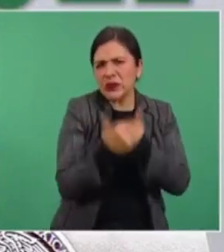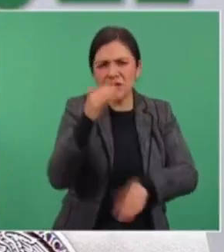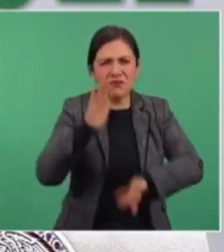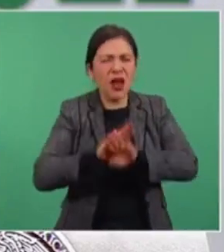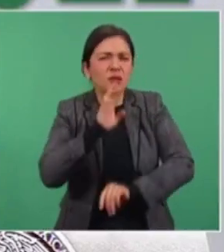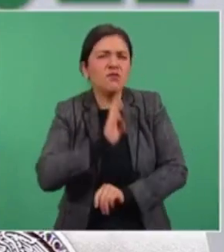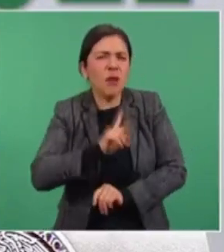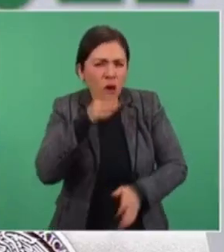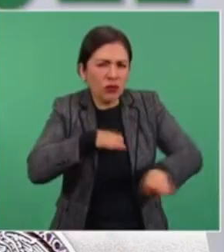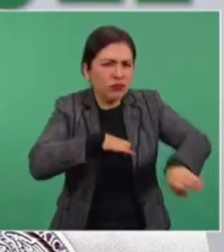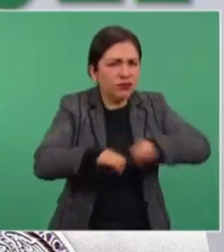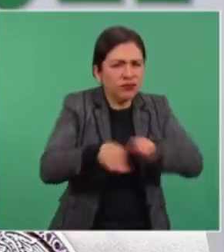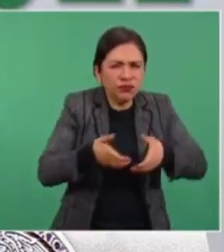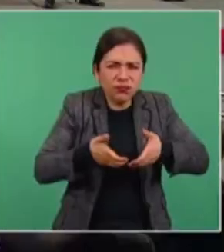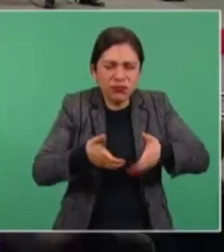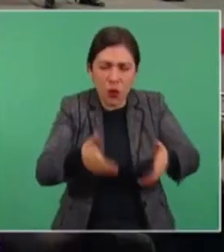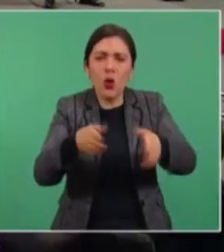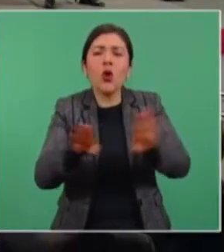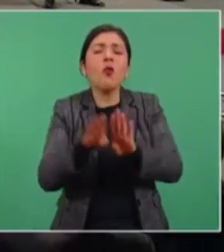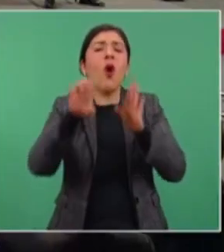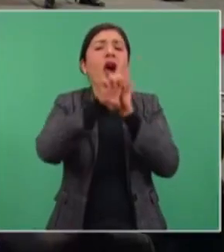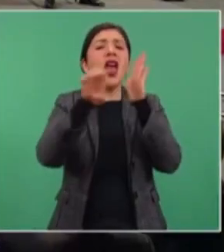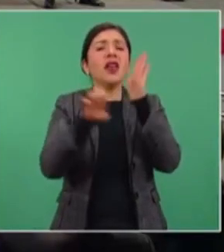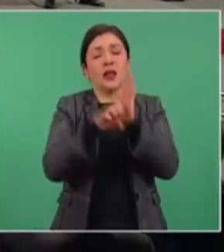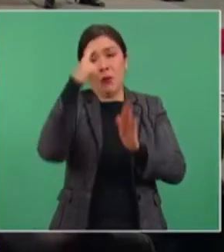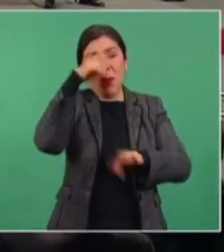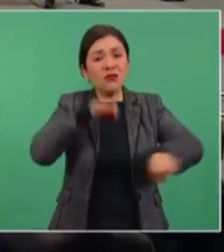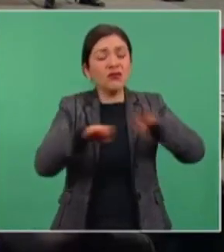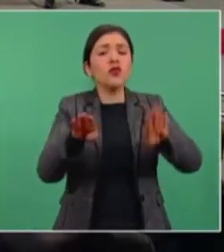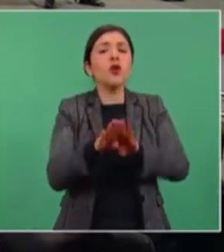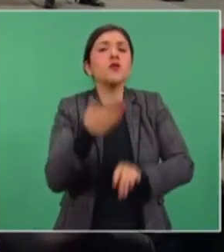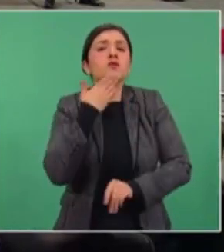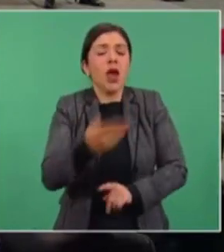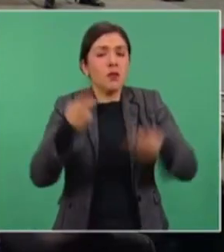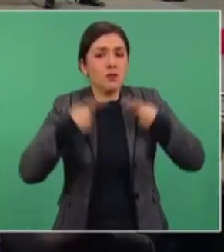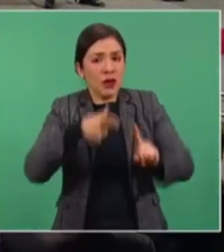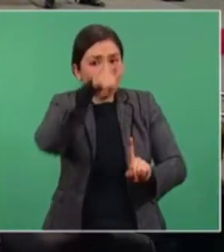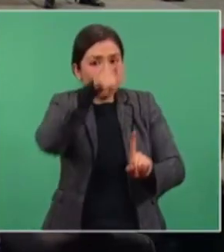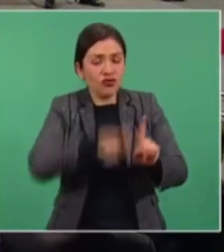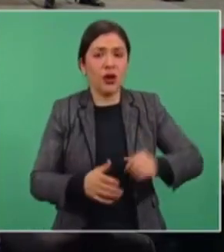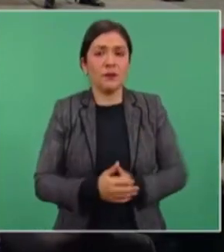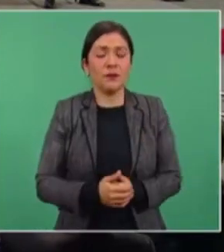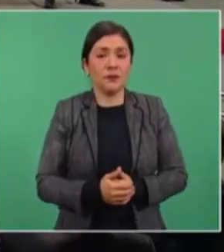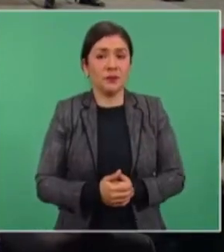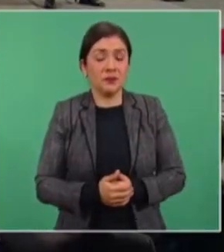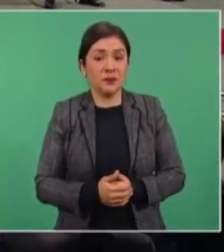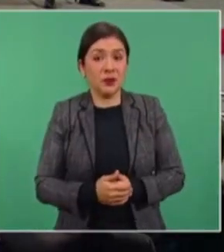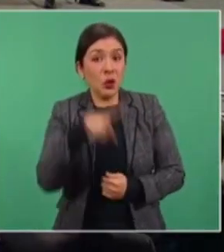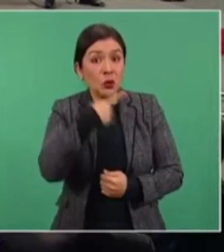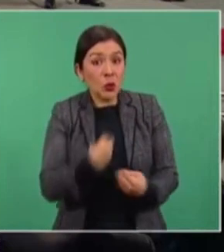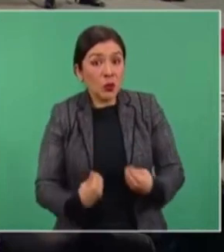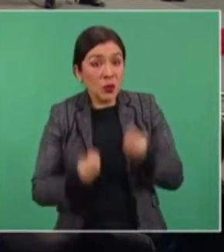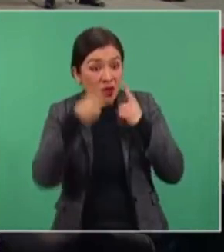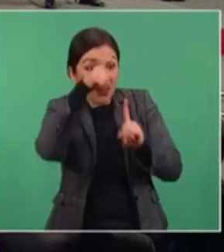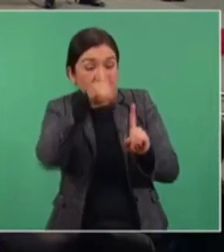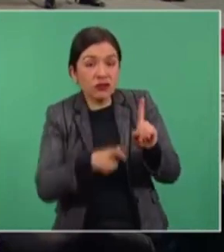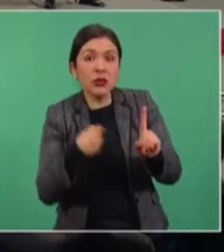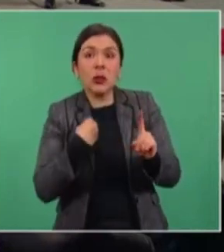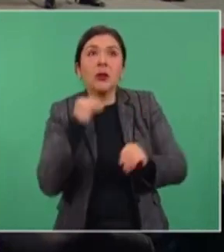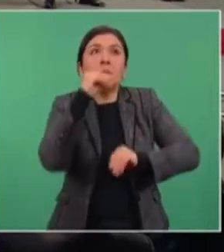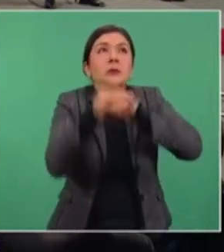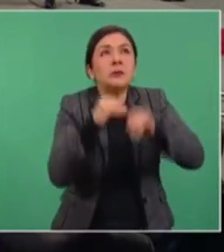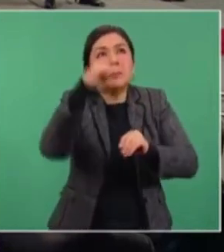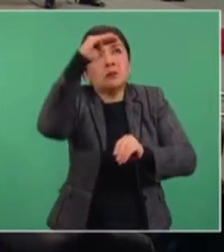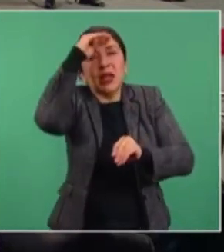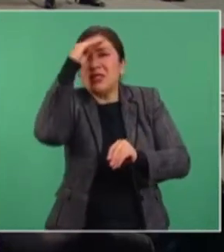la ética más estricta del hombre de bien. Su biografía no tiene espacio sin llenar con excelencia